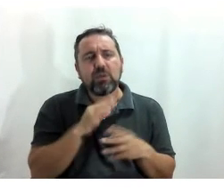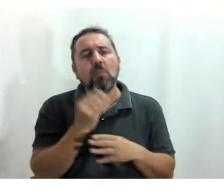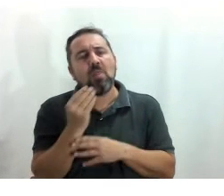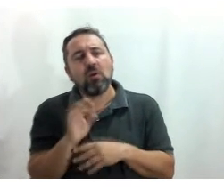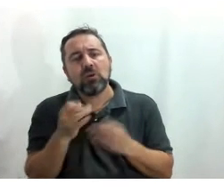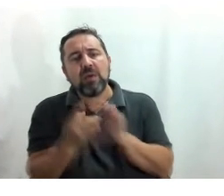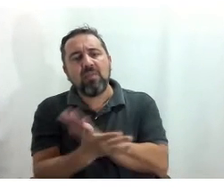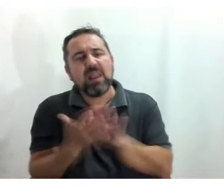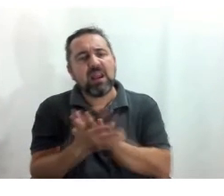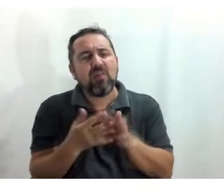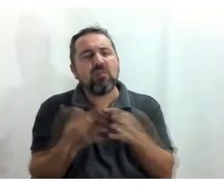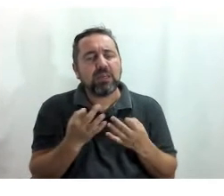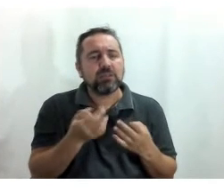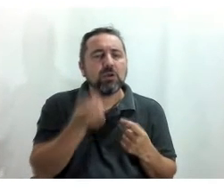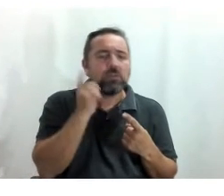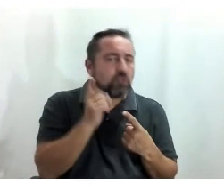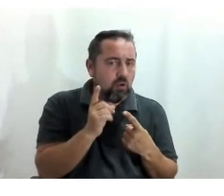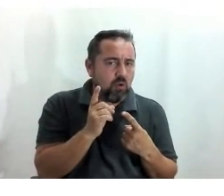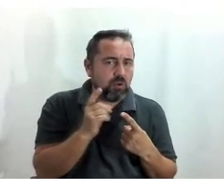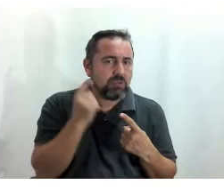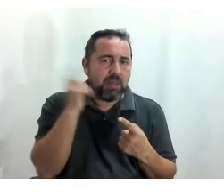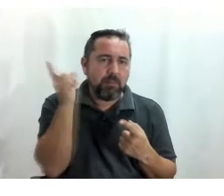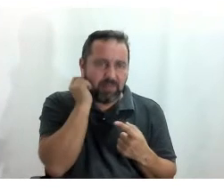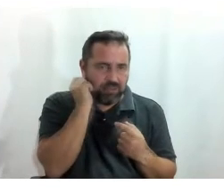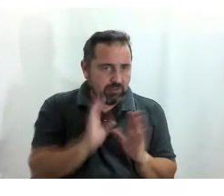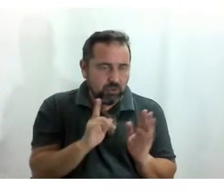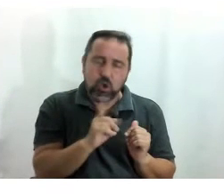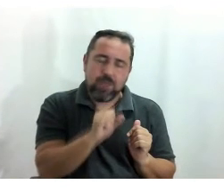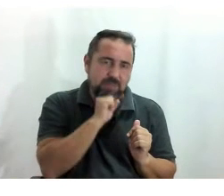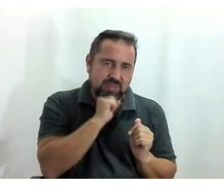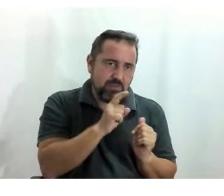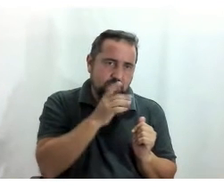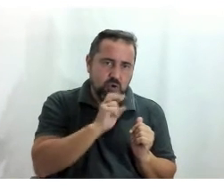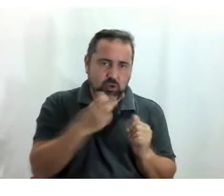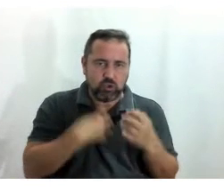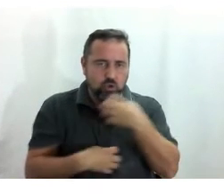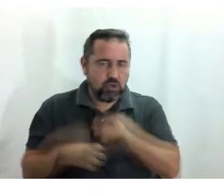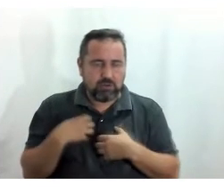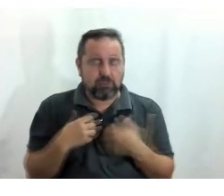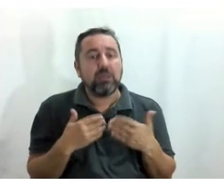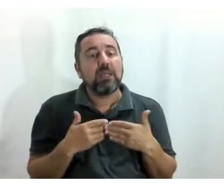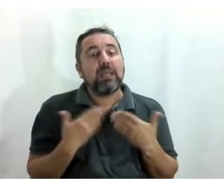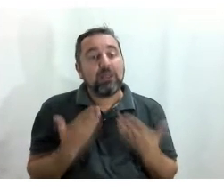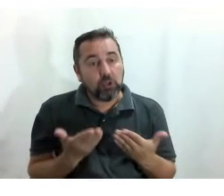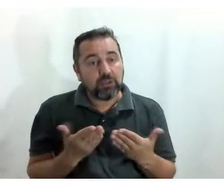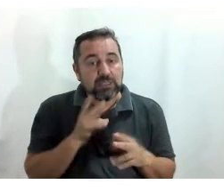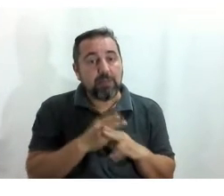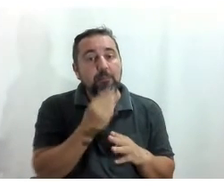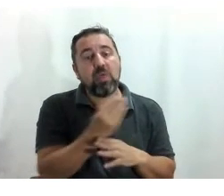acelerado o adelantado es únicamente la pérdida auditiva y no el envejecimiento de otros órganos o sistemas, con lo cual son